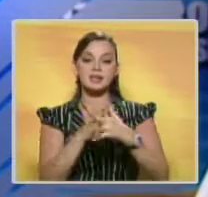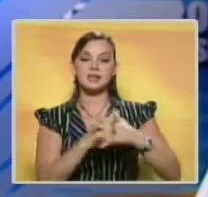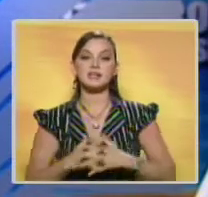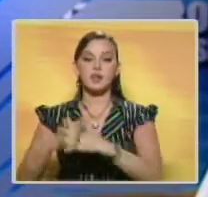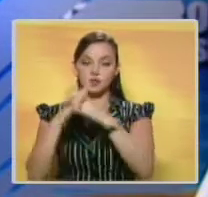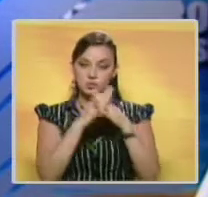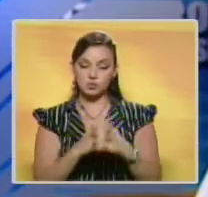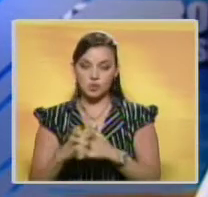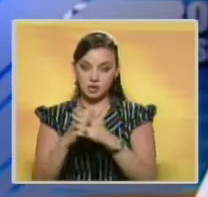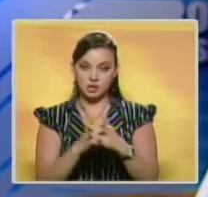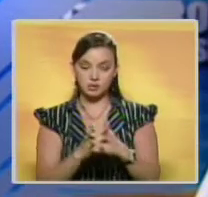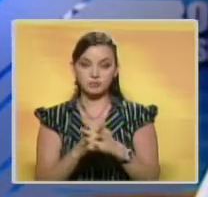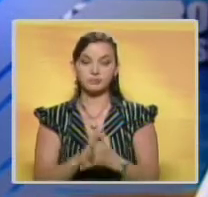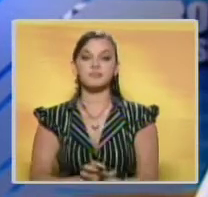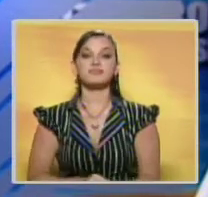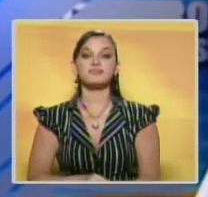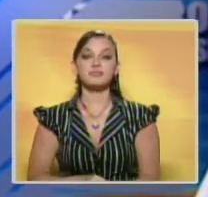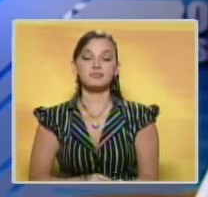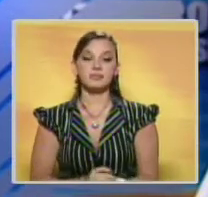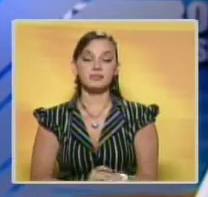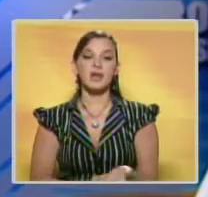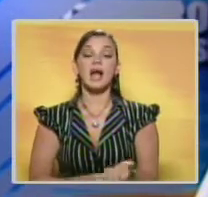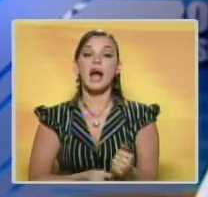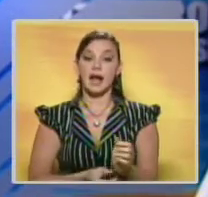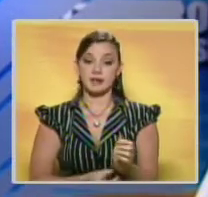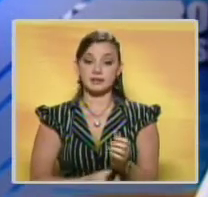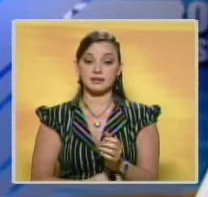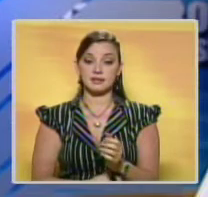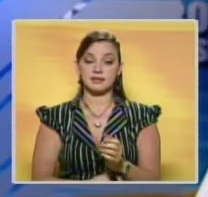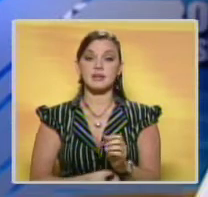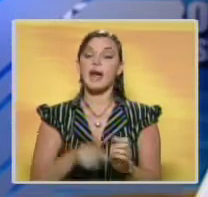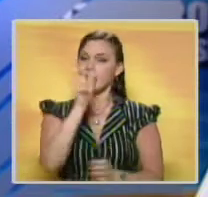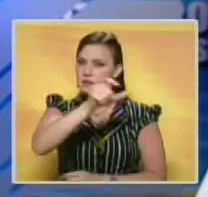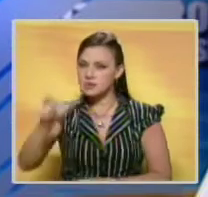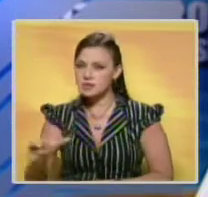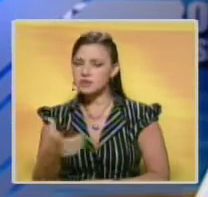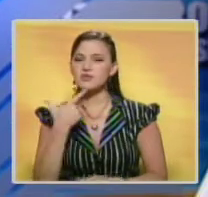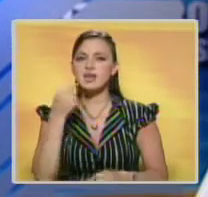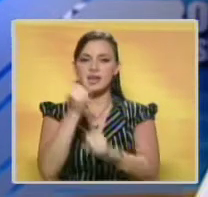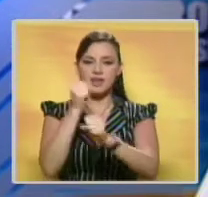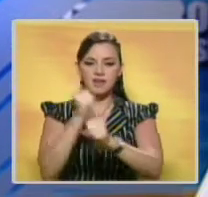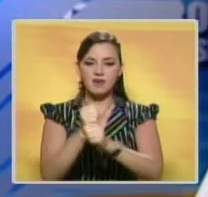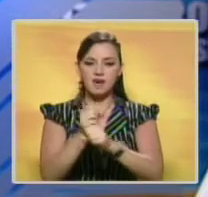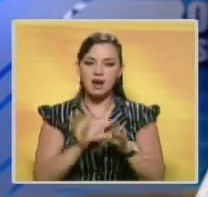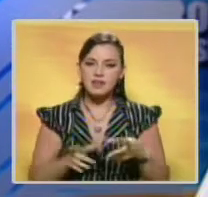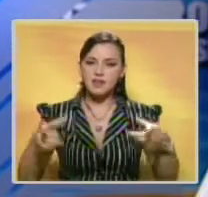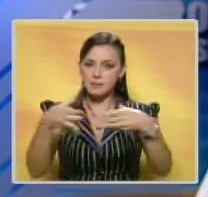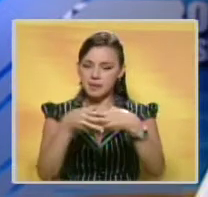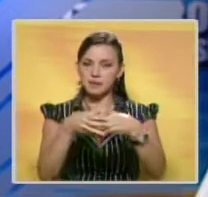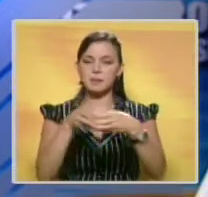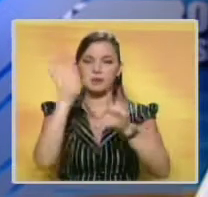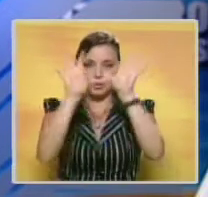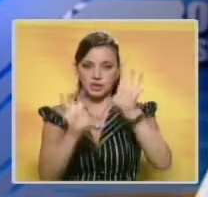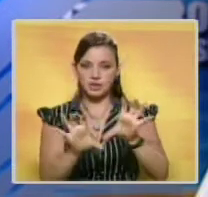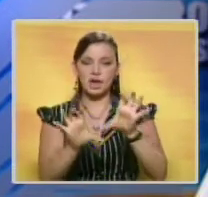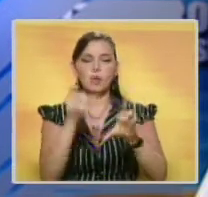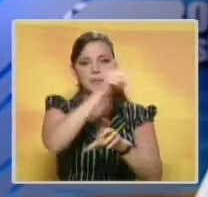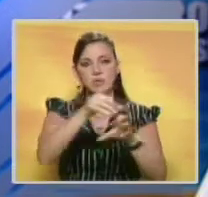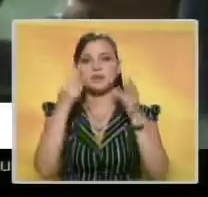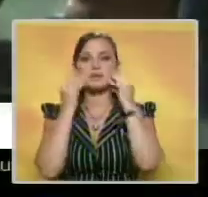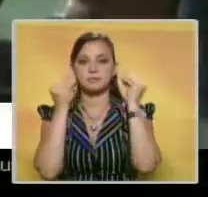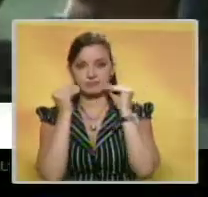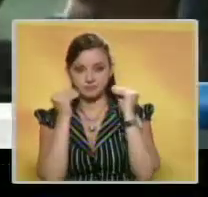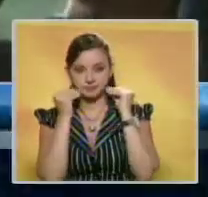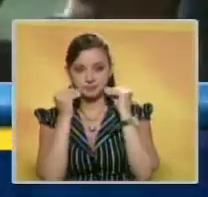el hemisferio occidental, en la que intervinieron funcionarios del Departamento de Estado y del Tesoro, así como consultores y analistas.